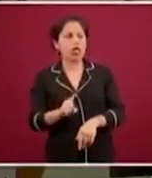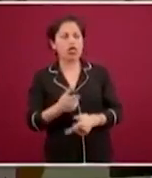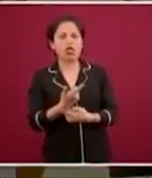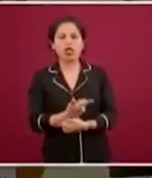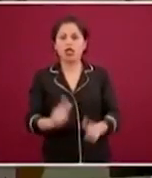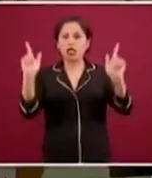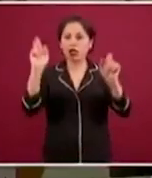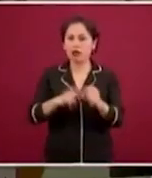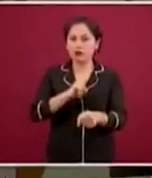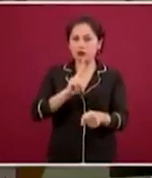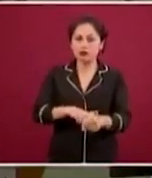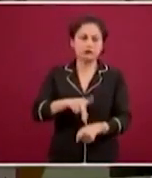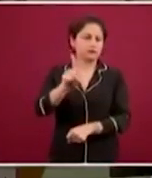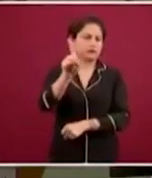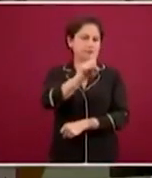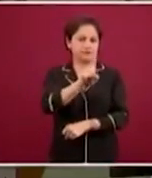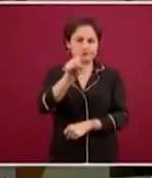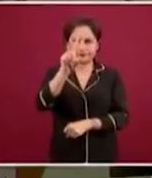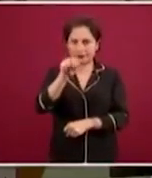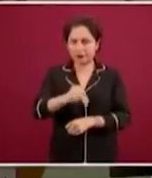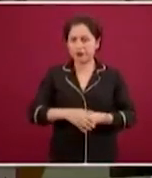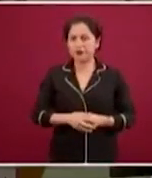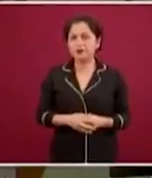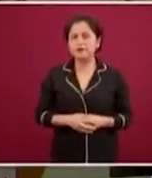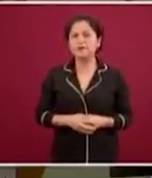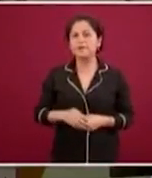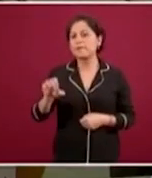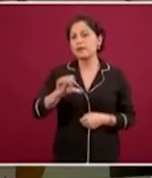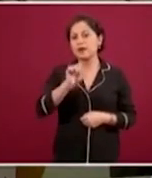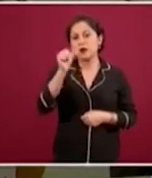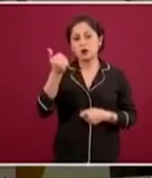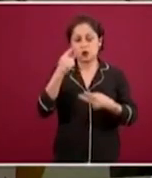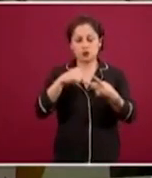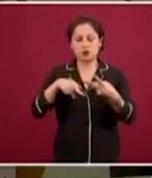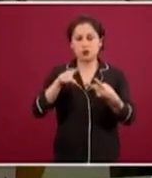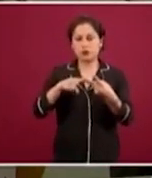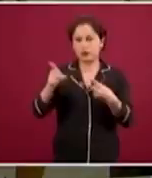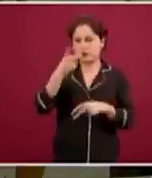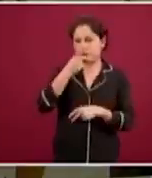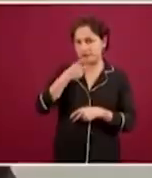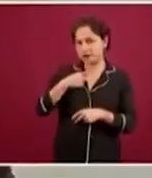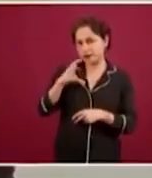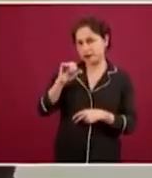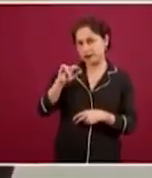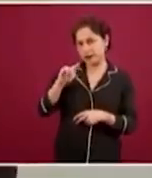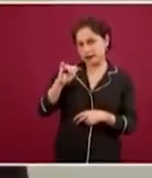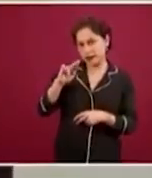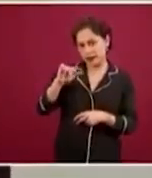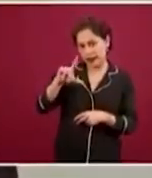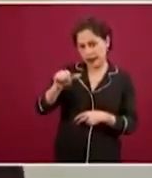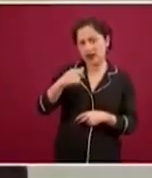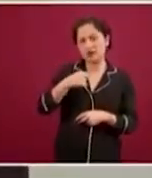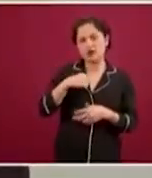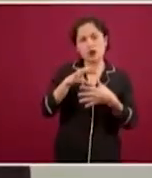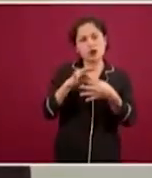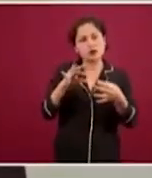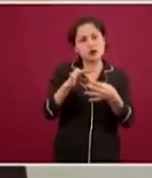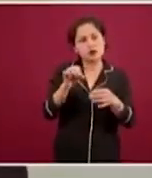sobre el resumen del método centinela lo trataré de expresar en estas frases